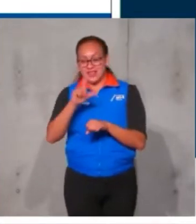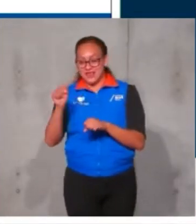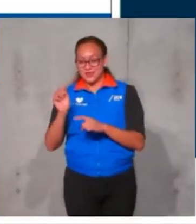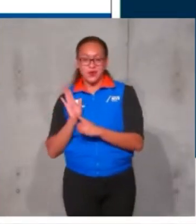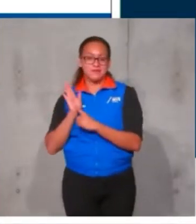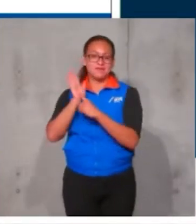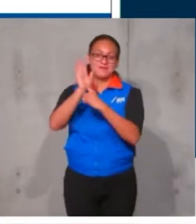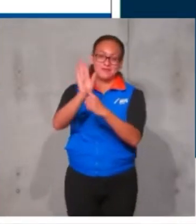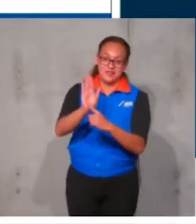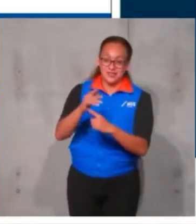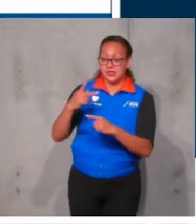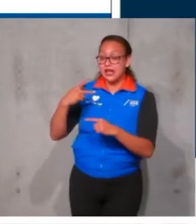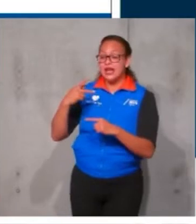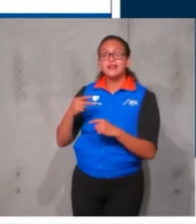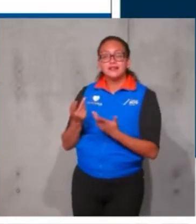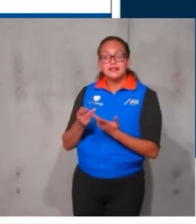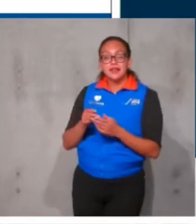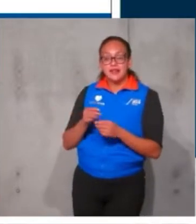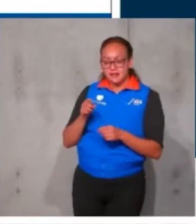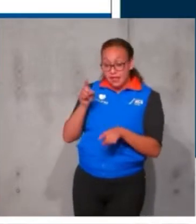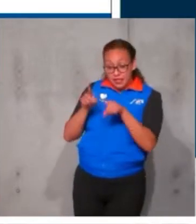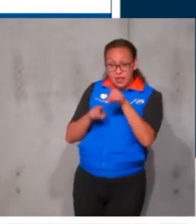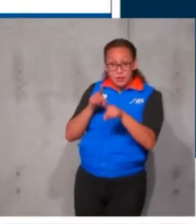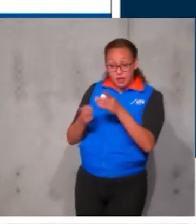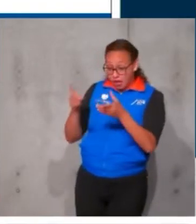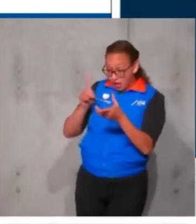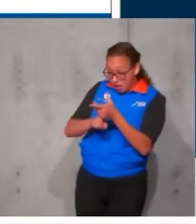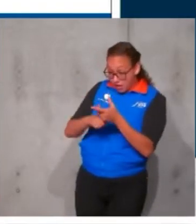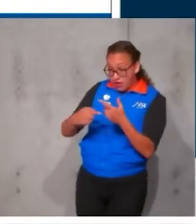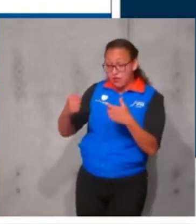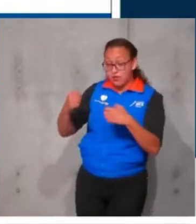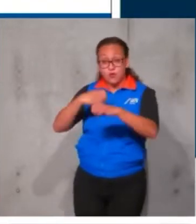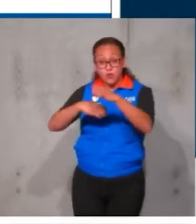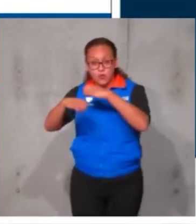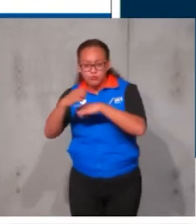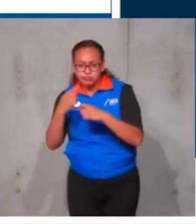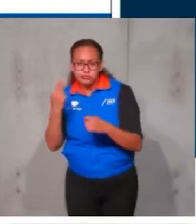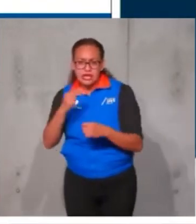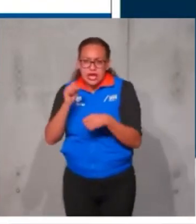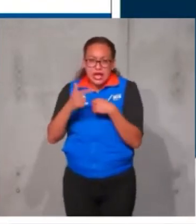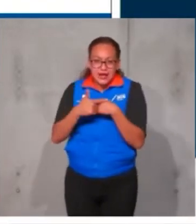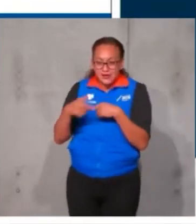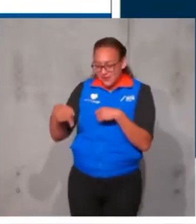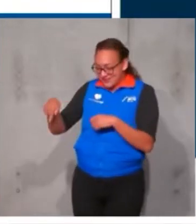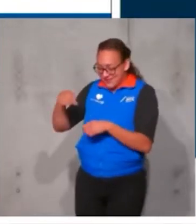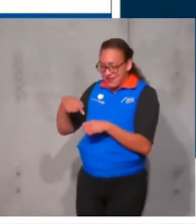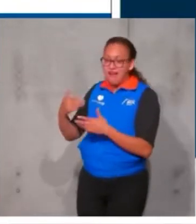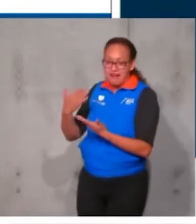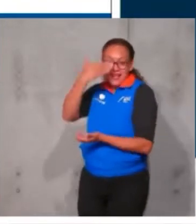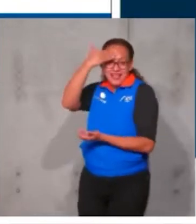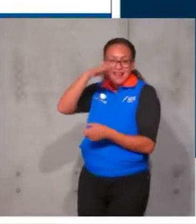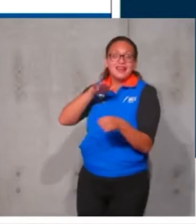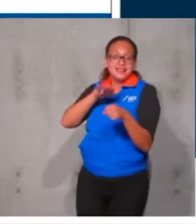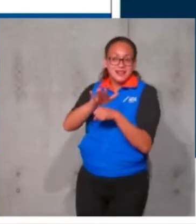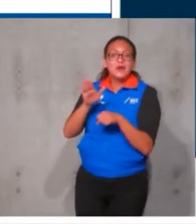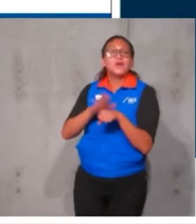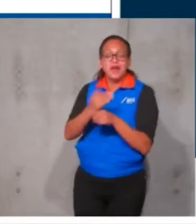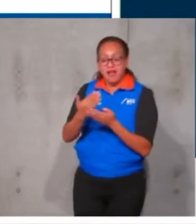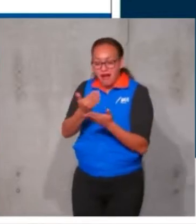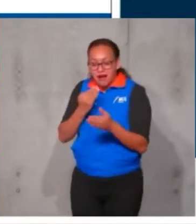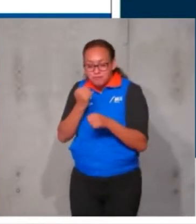va a responder necesariamente a las necesidades que tienen nuestros grupos de interés. Y va a ser,